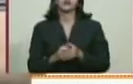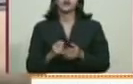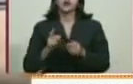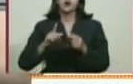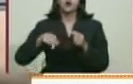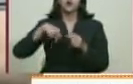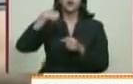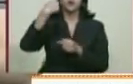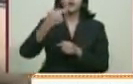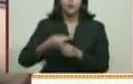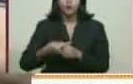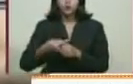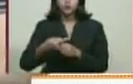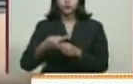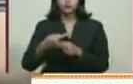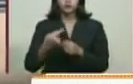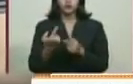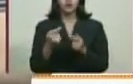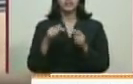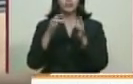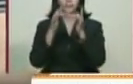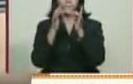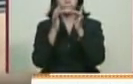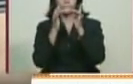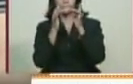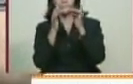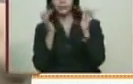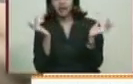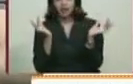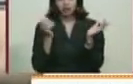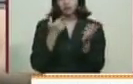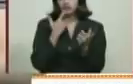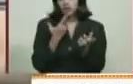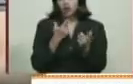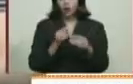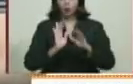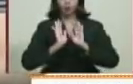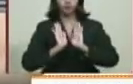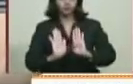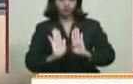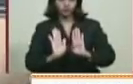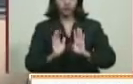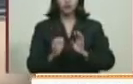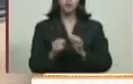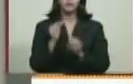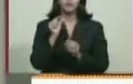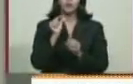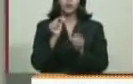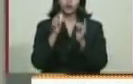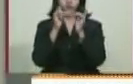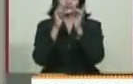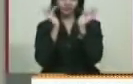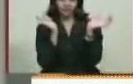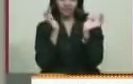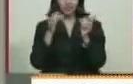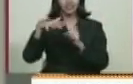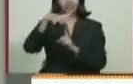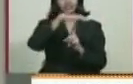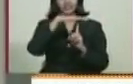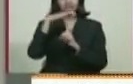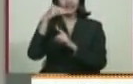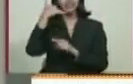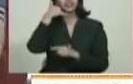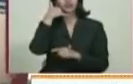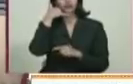vamos a decir así, desarticulado o neutralizado por un inhibidor de señal telefónica,